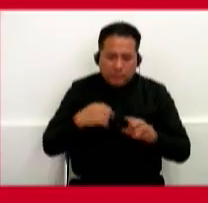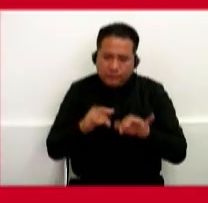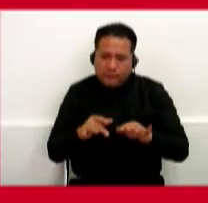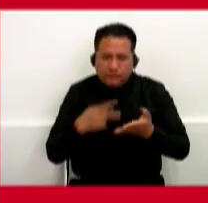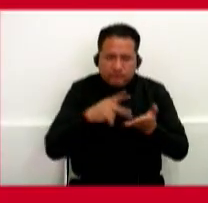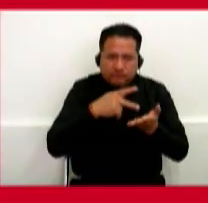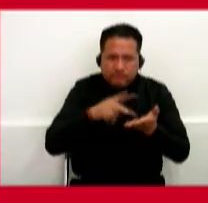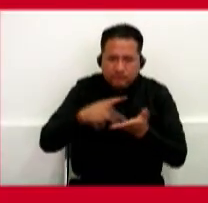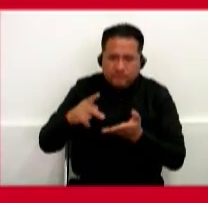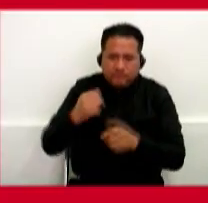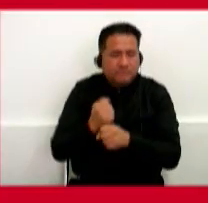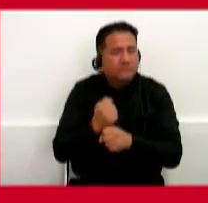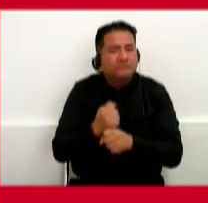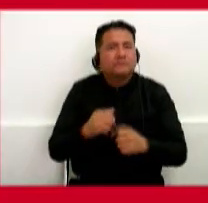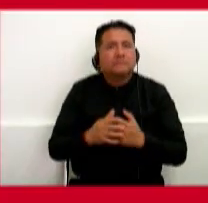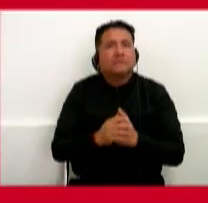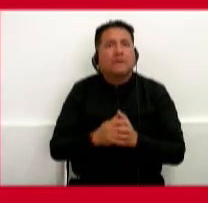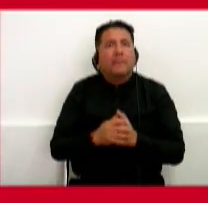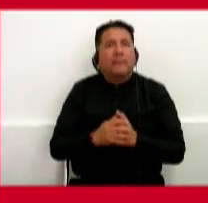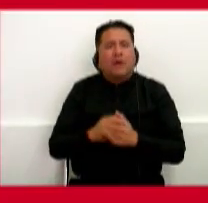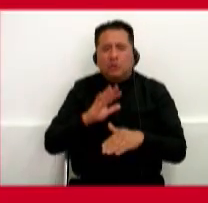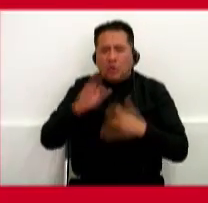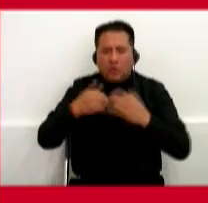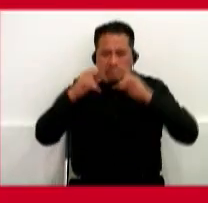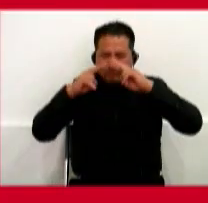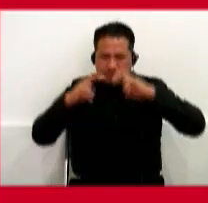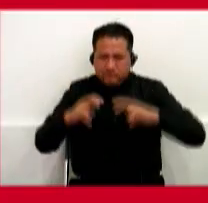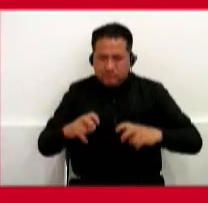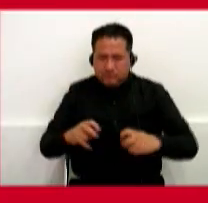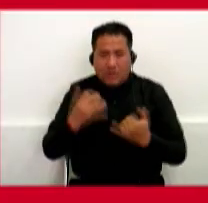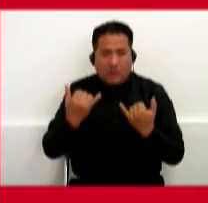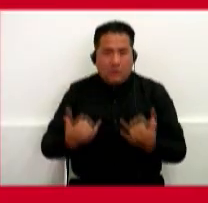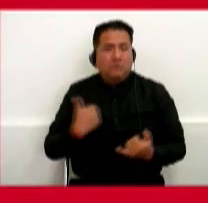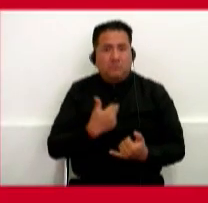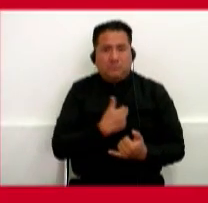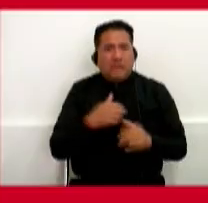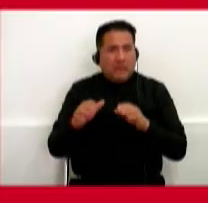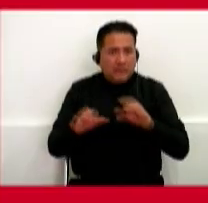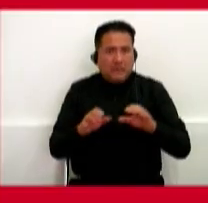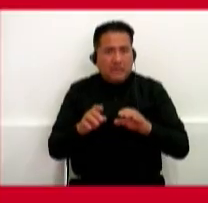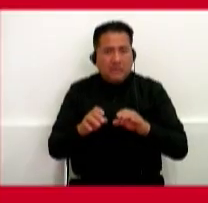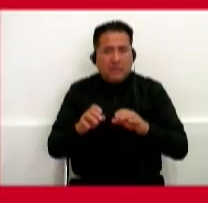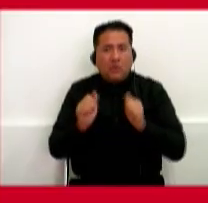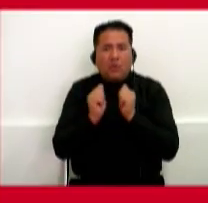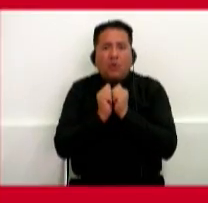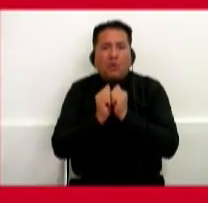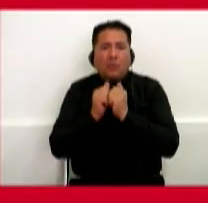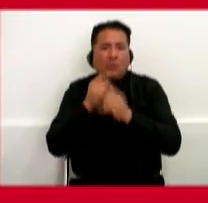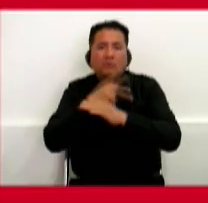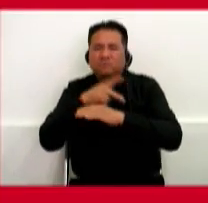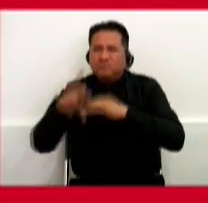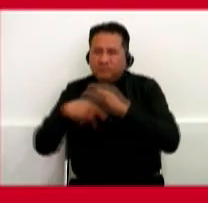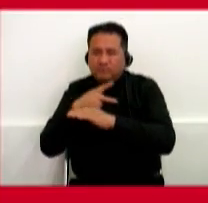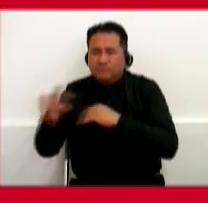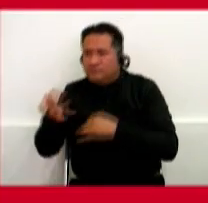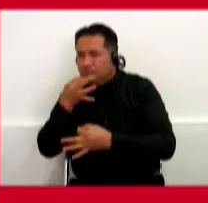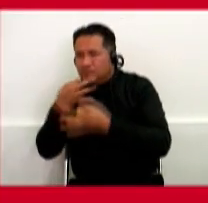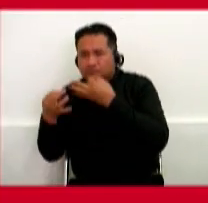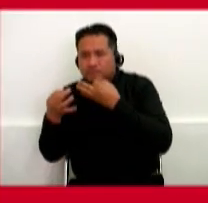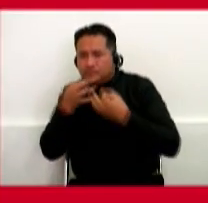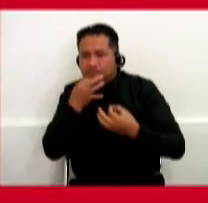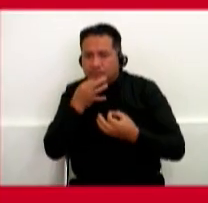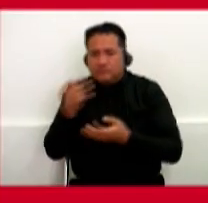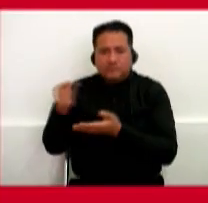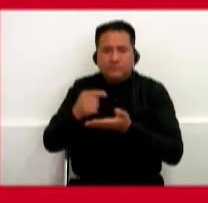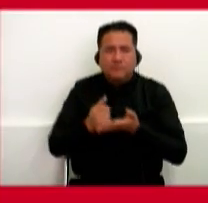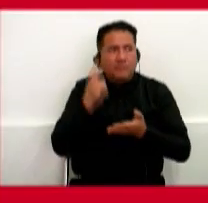que todo este análisis que actualmente de alguna forma ahora lo hacemos con nuestros profesionales les ayude a generar recomendadores de